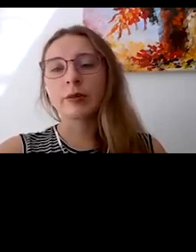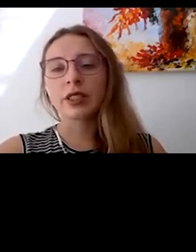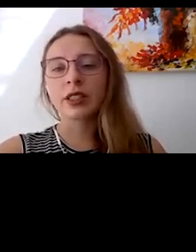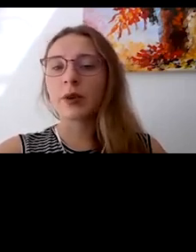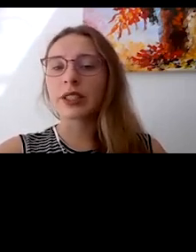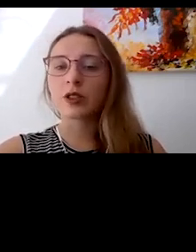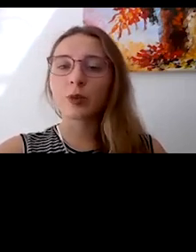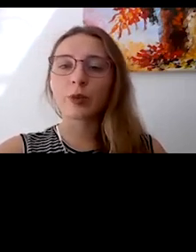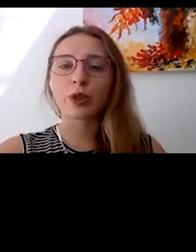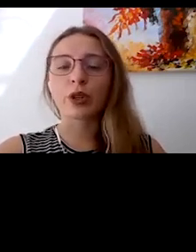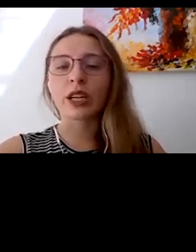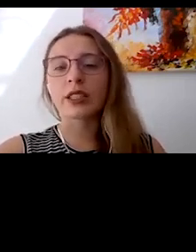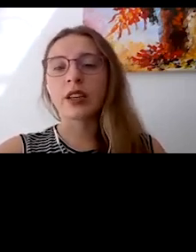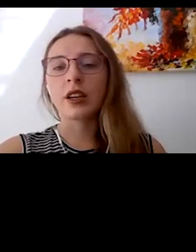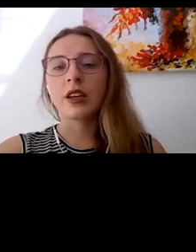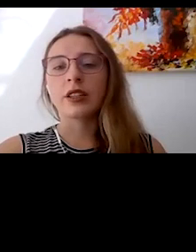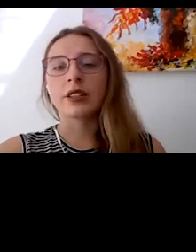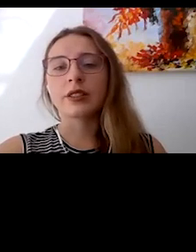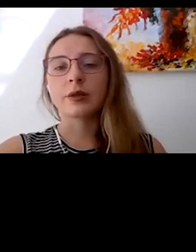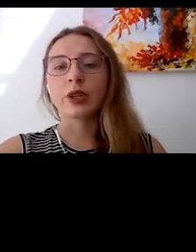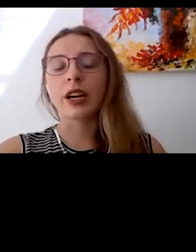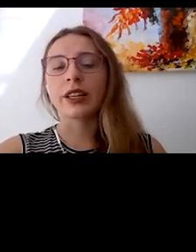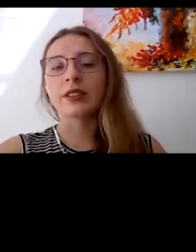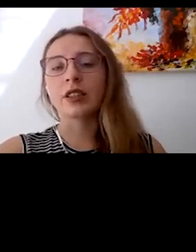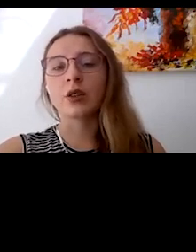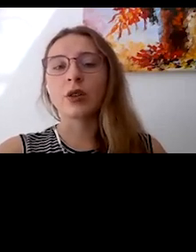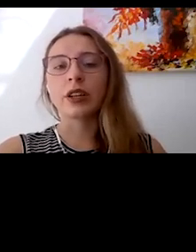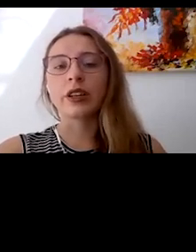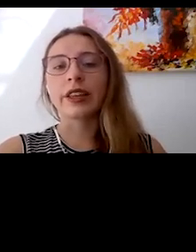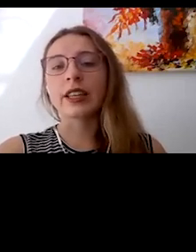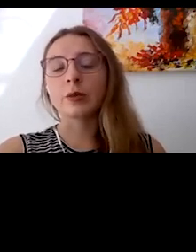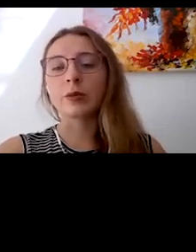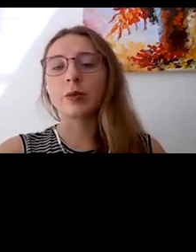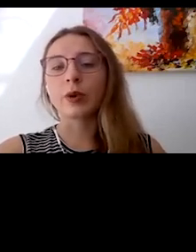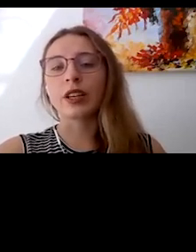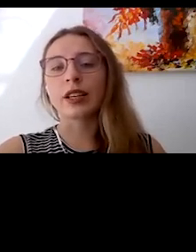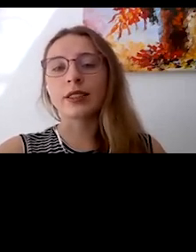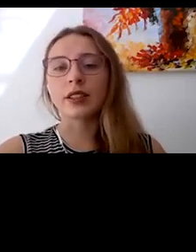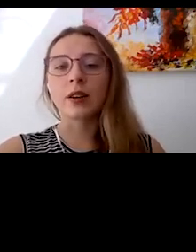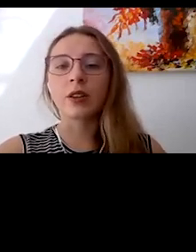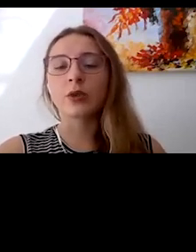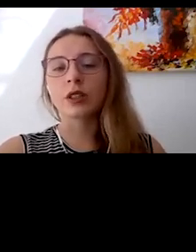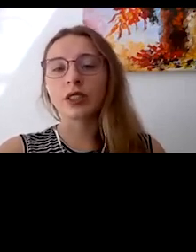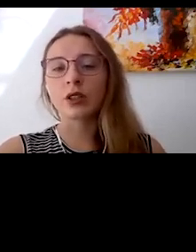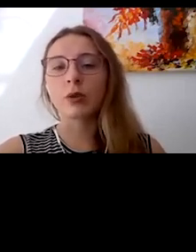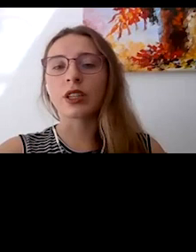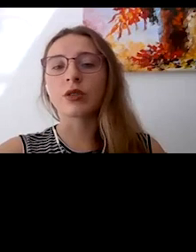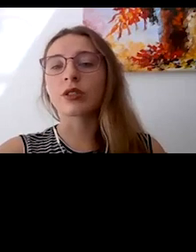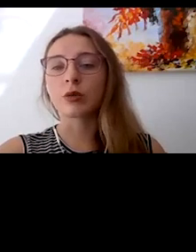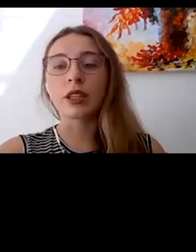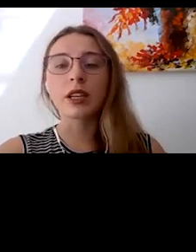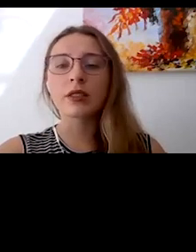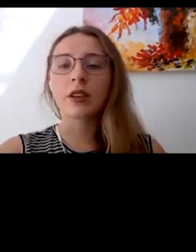las herramientas de trabajo que hayan sido proporcionadas bueno, hayan sido dañadas por negligencia del trabajador, pues también será su